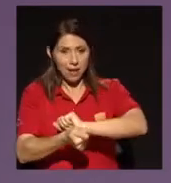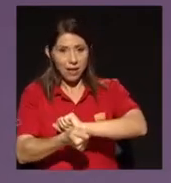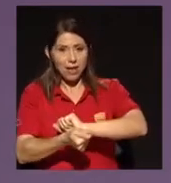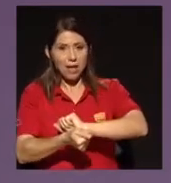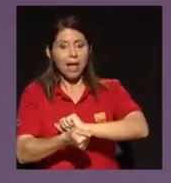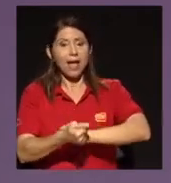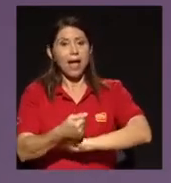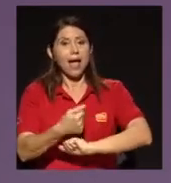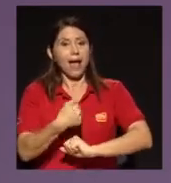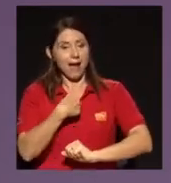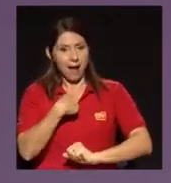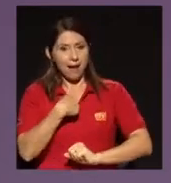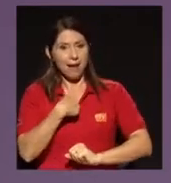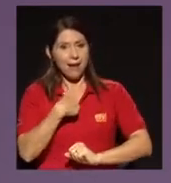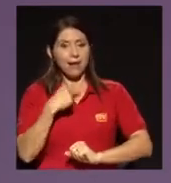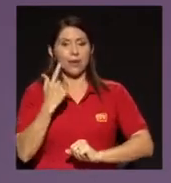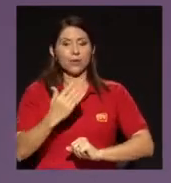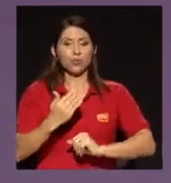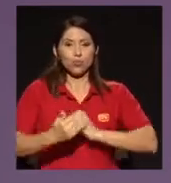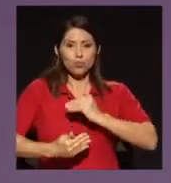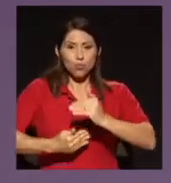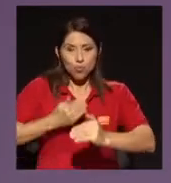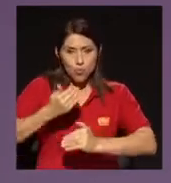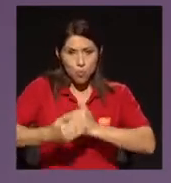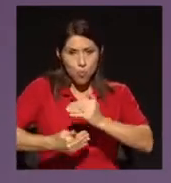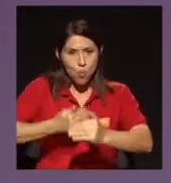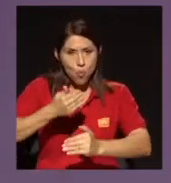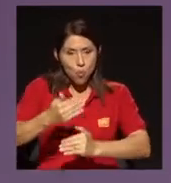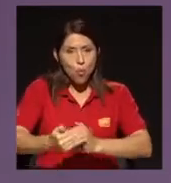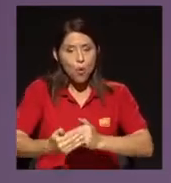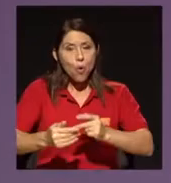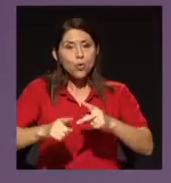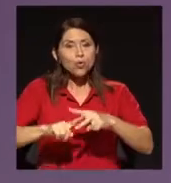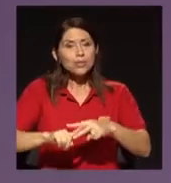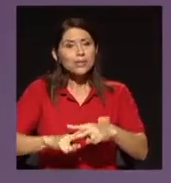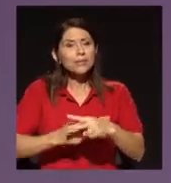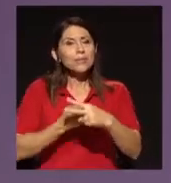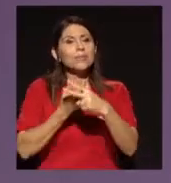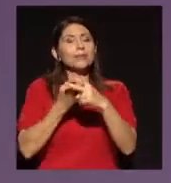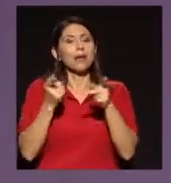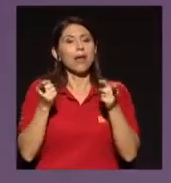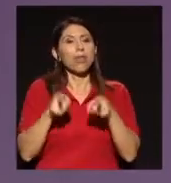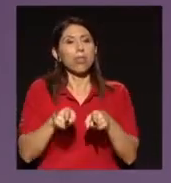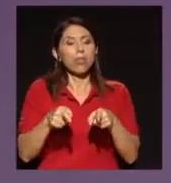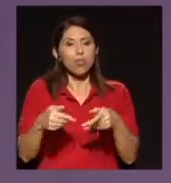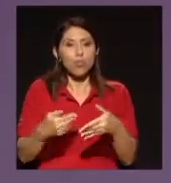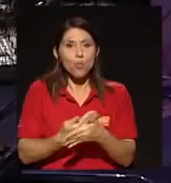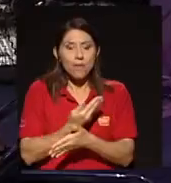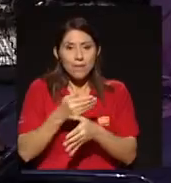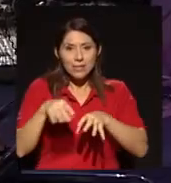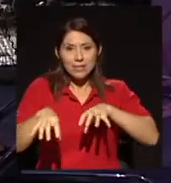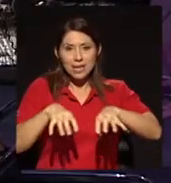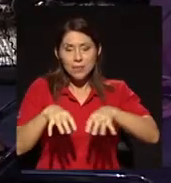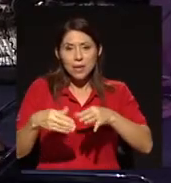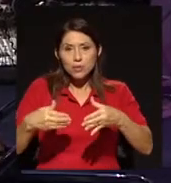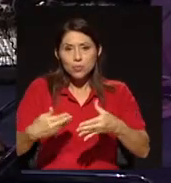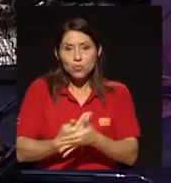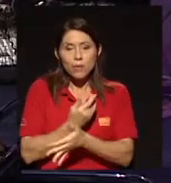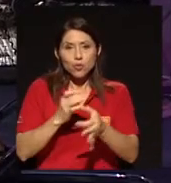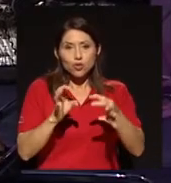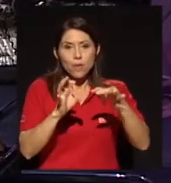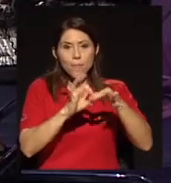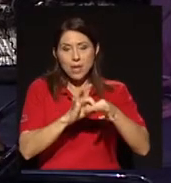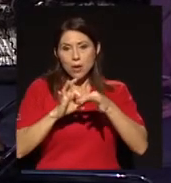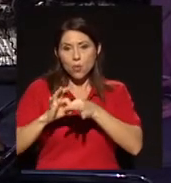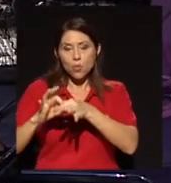hay un proceso en donde se empieza a dar nuevas dinámicas, uh-huh, nuevos vínculos, correcto, y nuevas formas